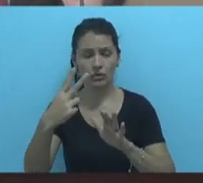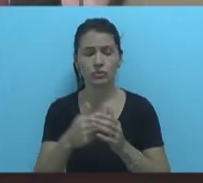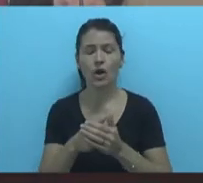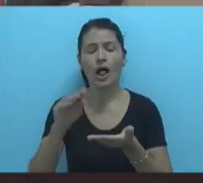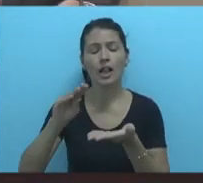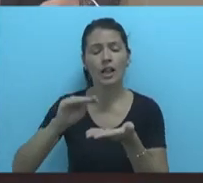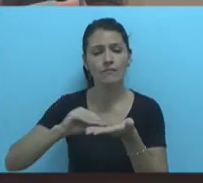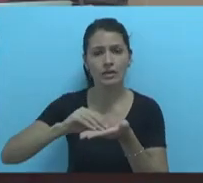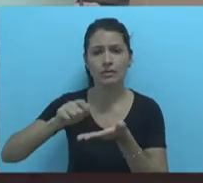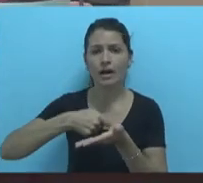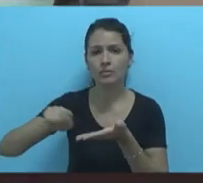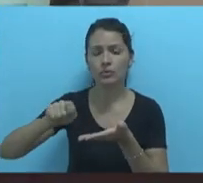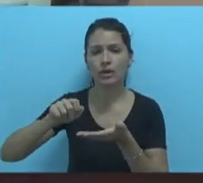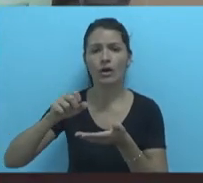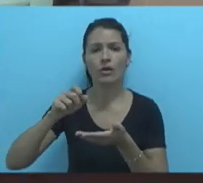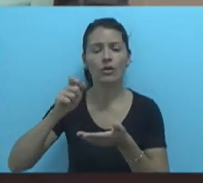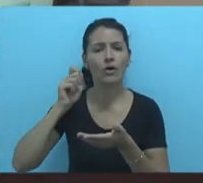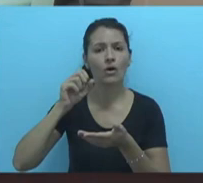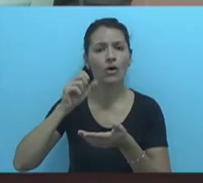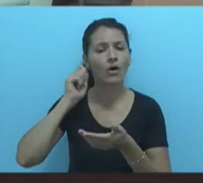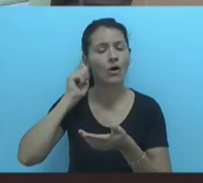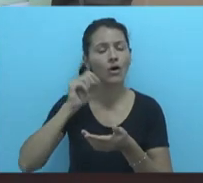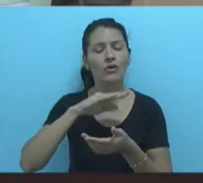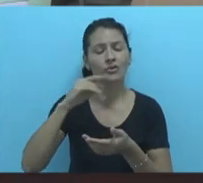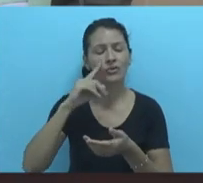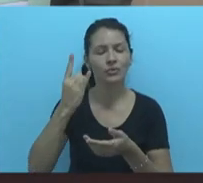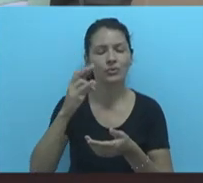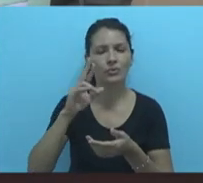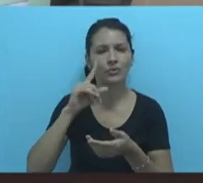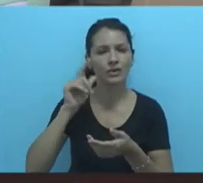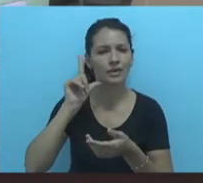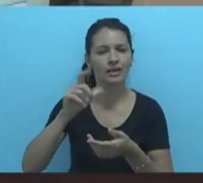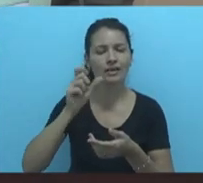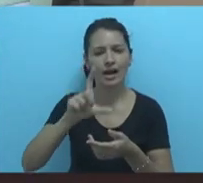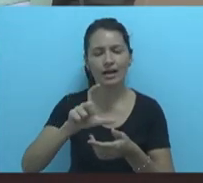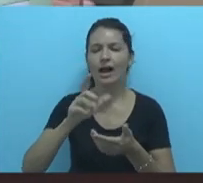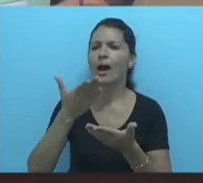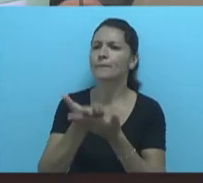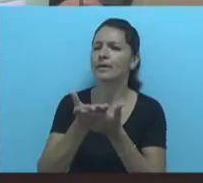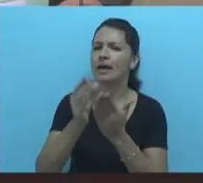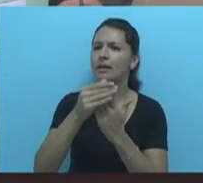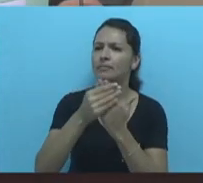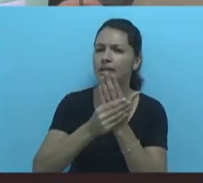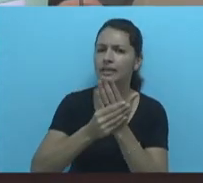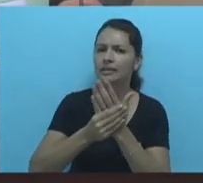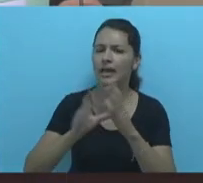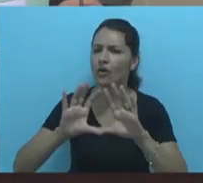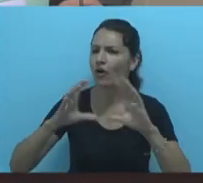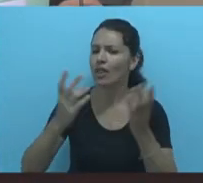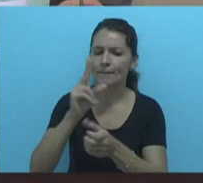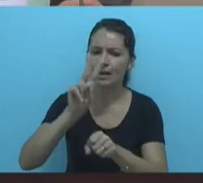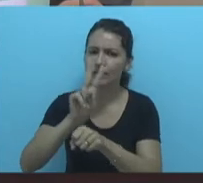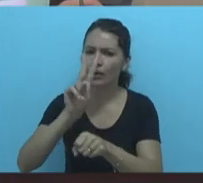diputado Jules Heriac, por el cual se solicita a través del Ministerio de Ambiente y Desarrollo Sostenible de la Nación disponga informar